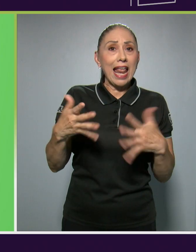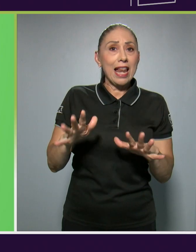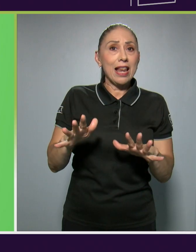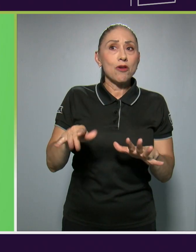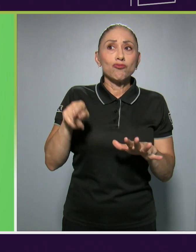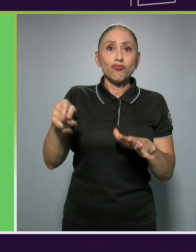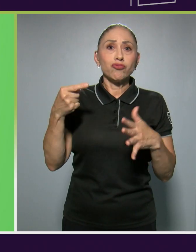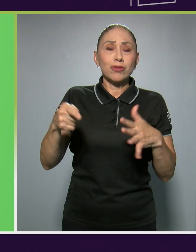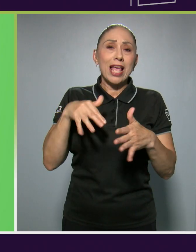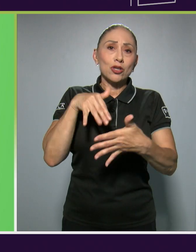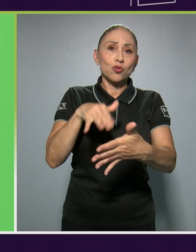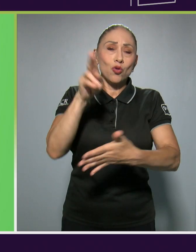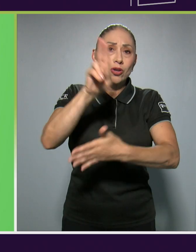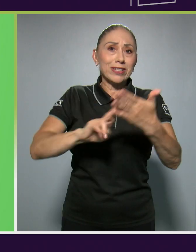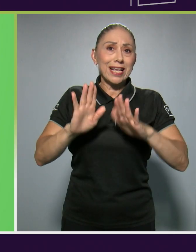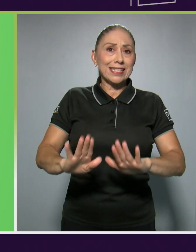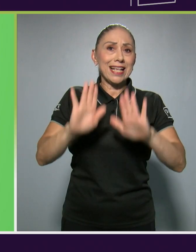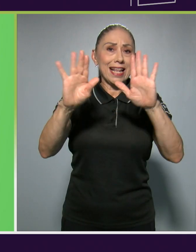excelente estado físico.